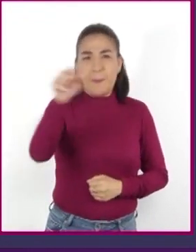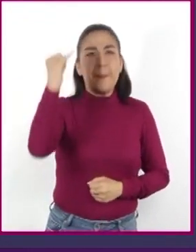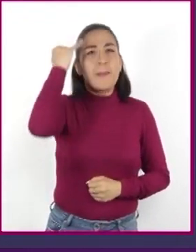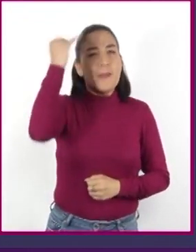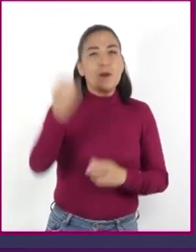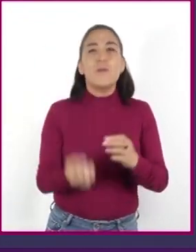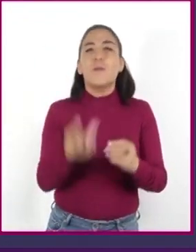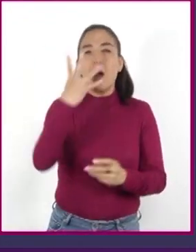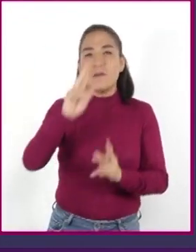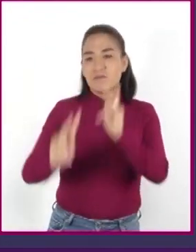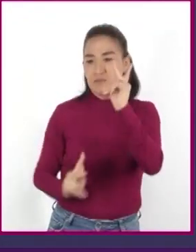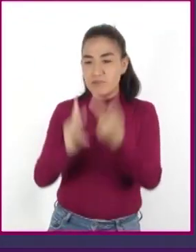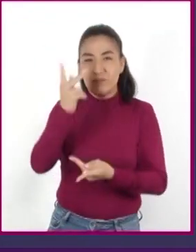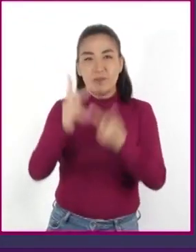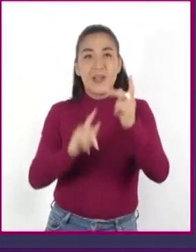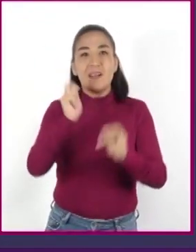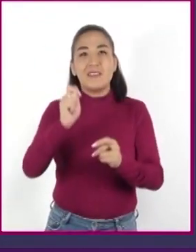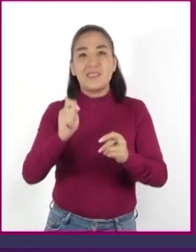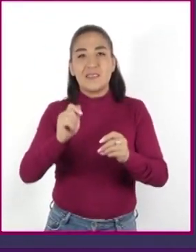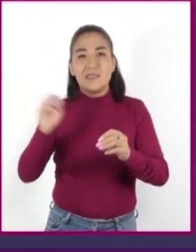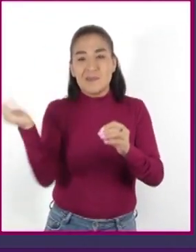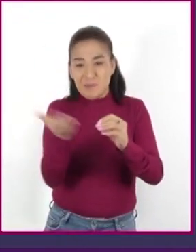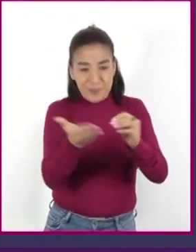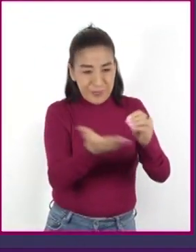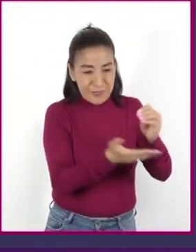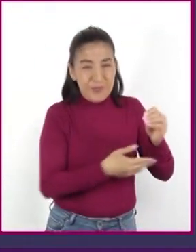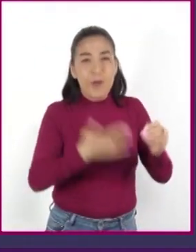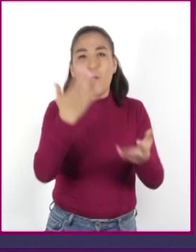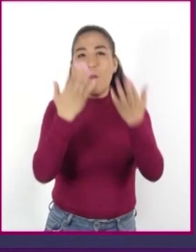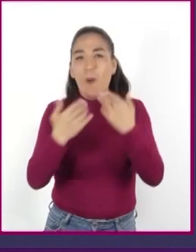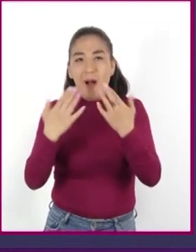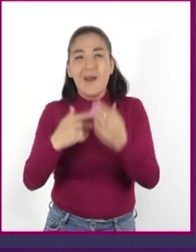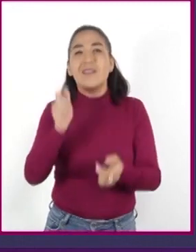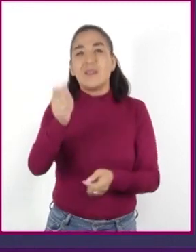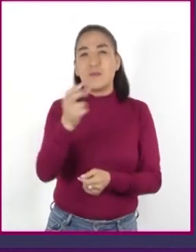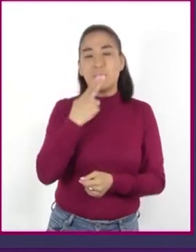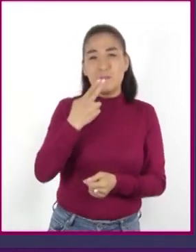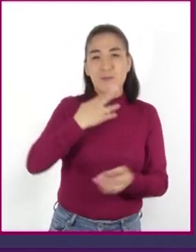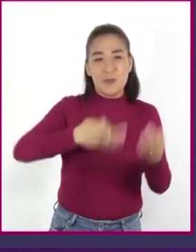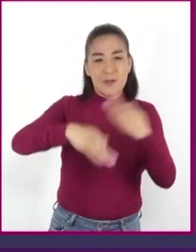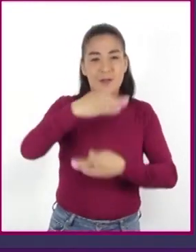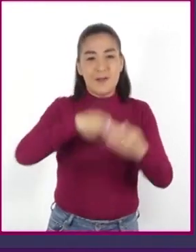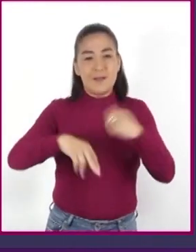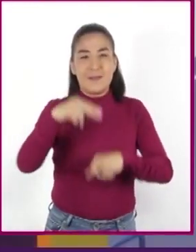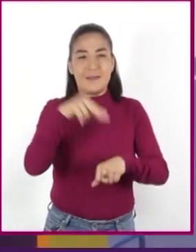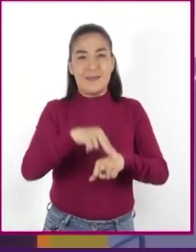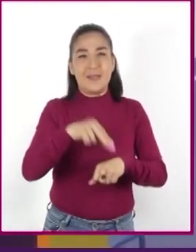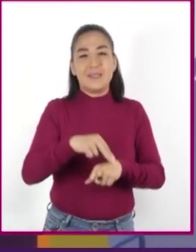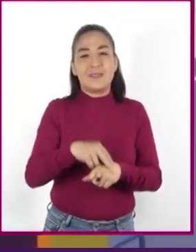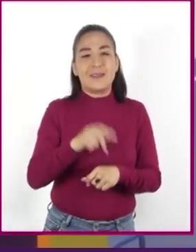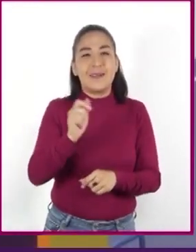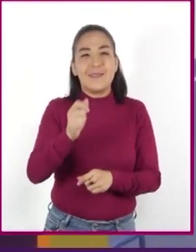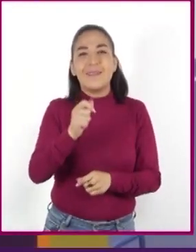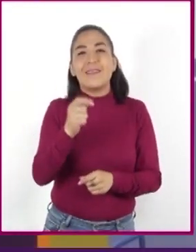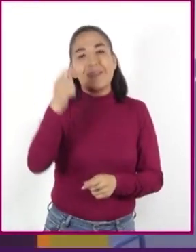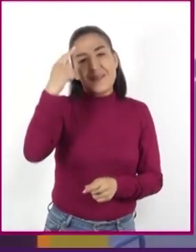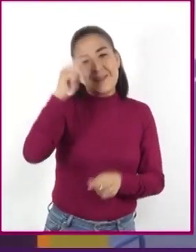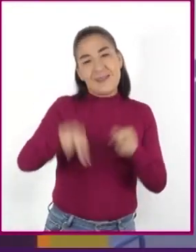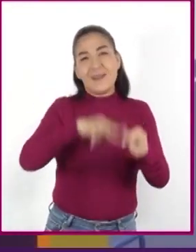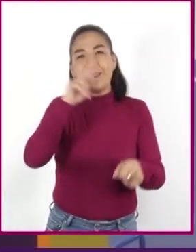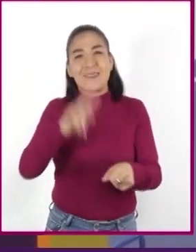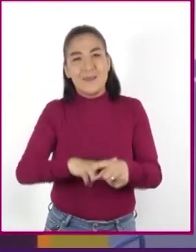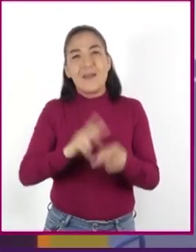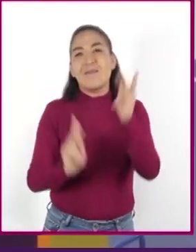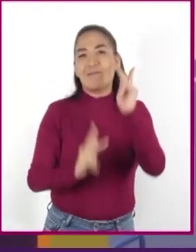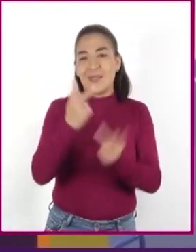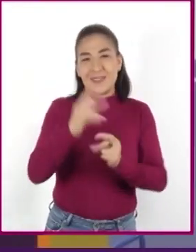árboles de sauce se quedarían sin corteza si todos usáramos la medicina herbolaria? Lo bueno es que